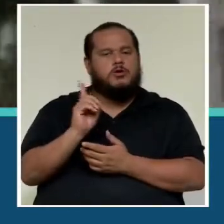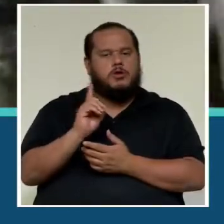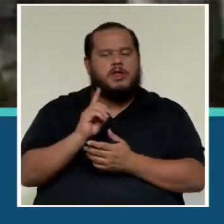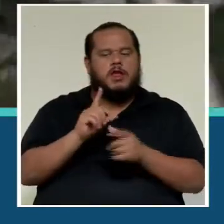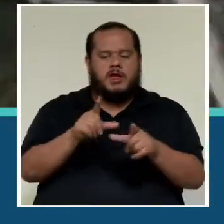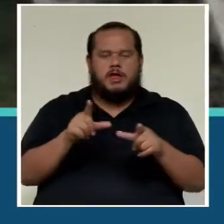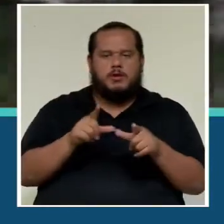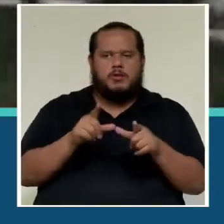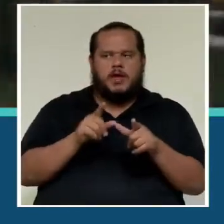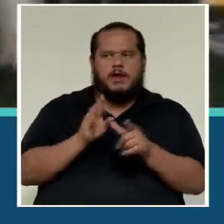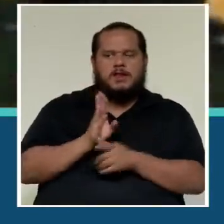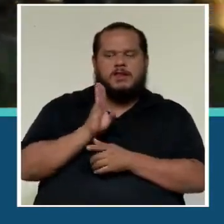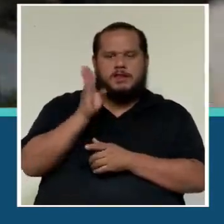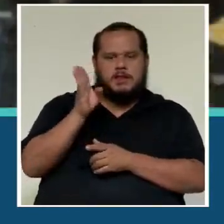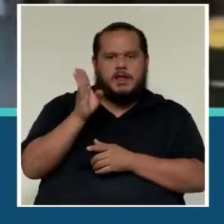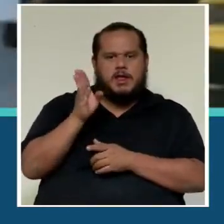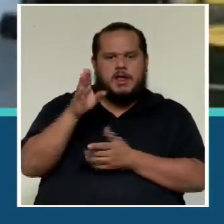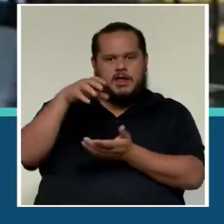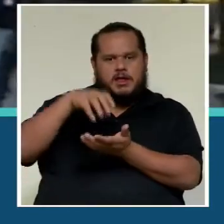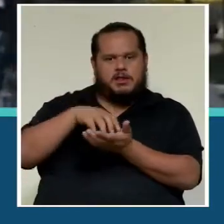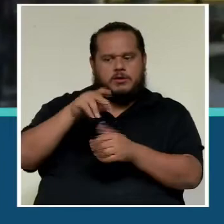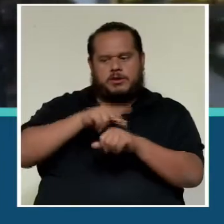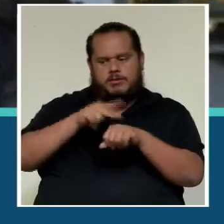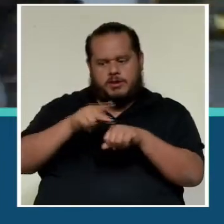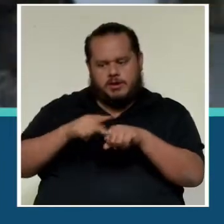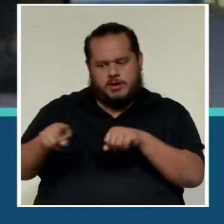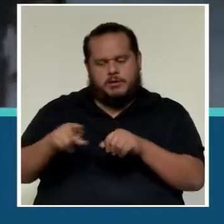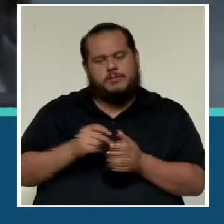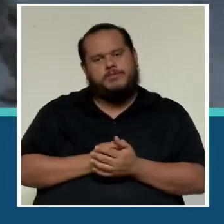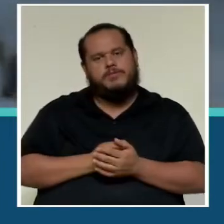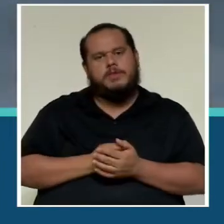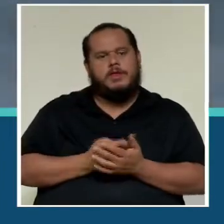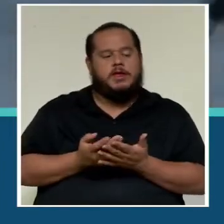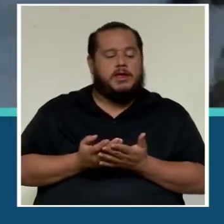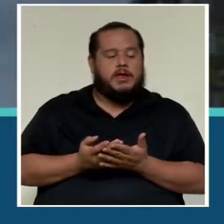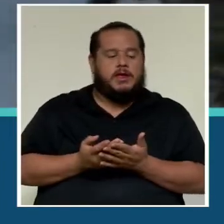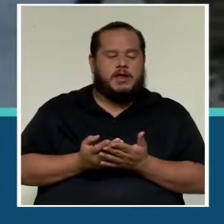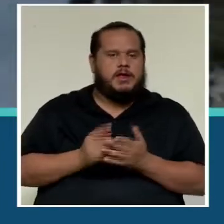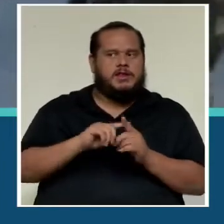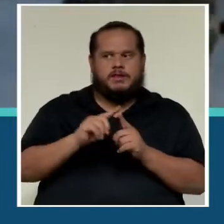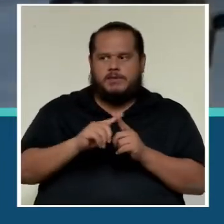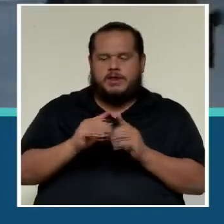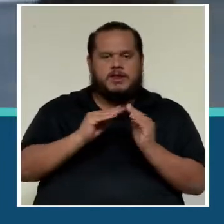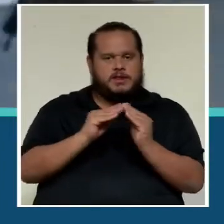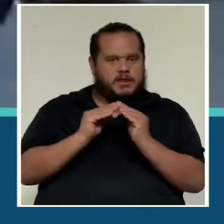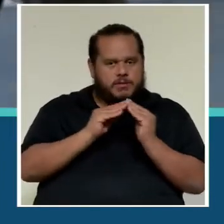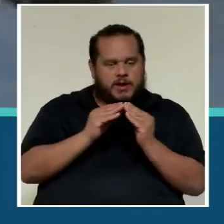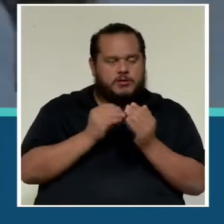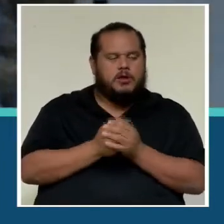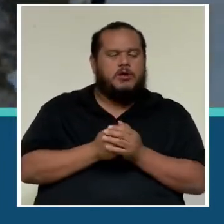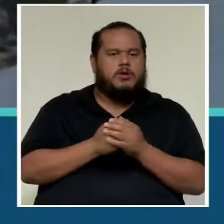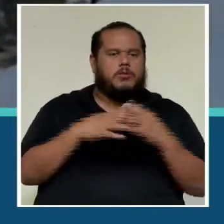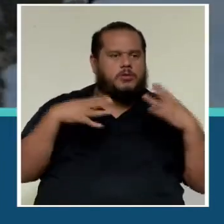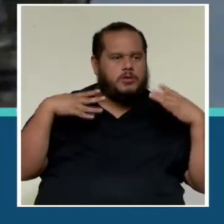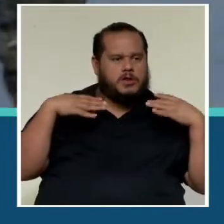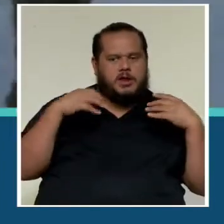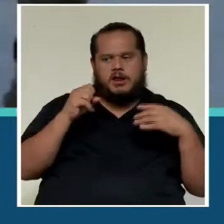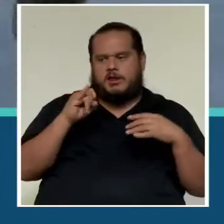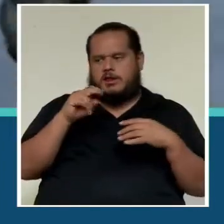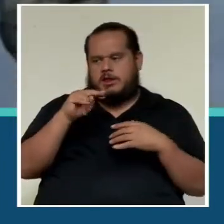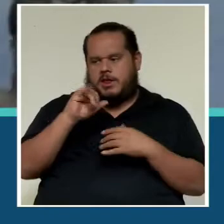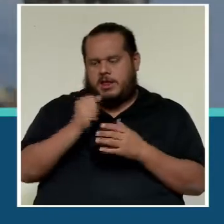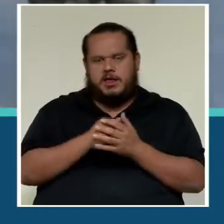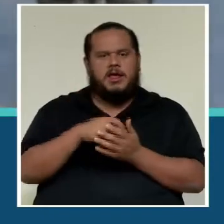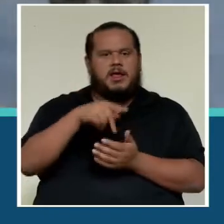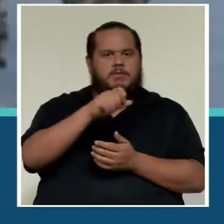lugares ubicados en el cantón de Pérez Celedón, en distintos barrios como Los Ángeles, Sinaí, Pedregoso,